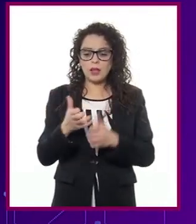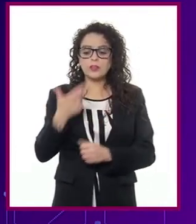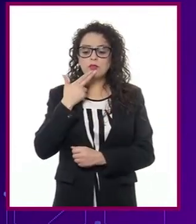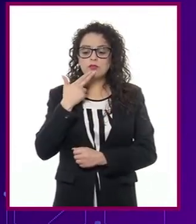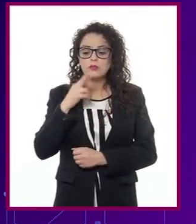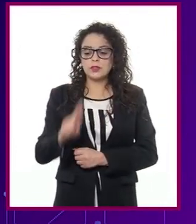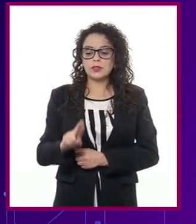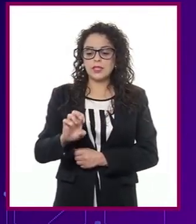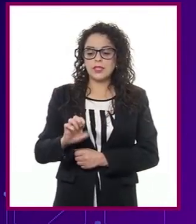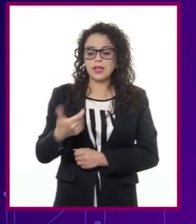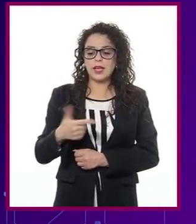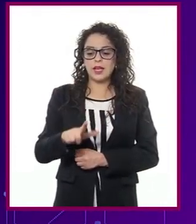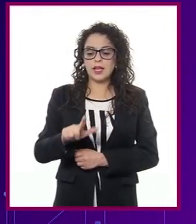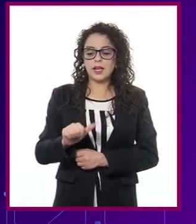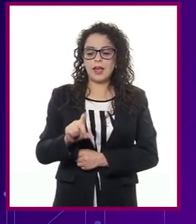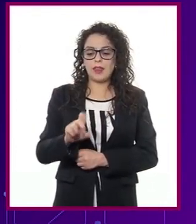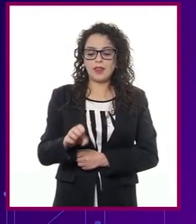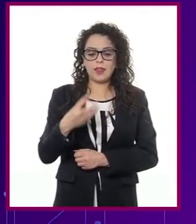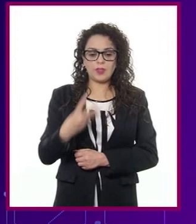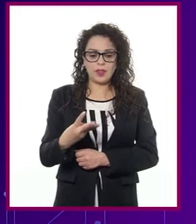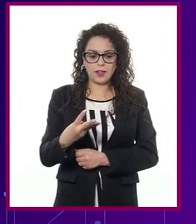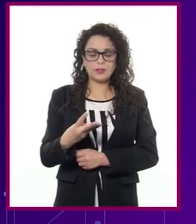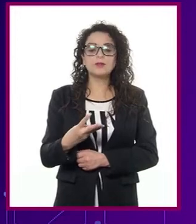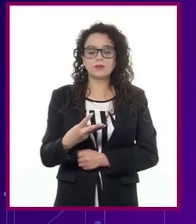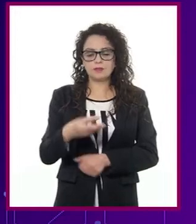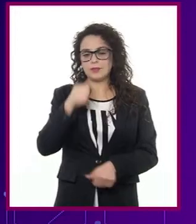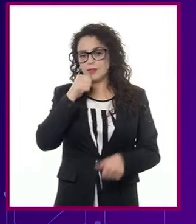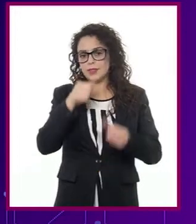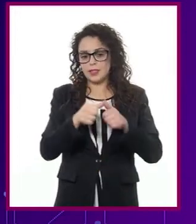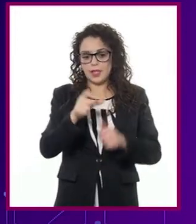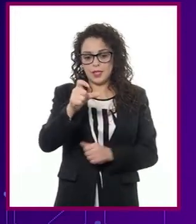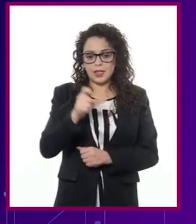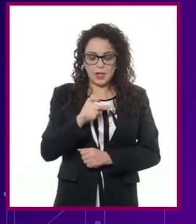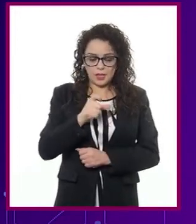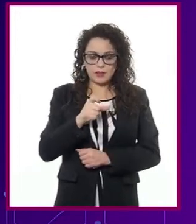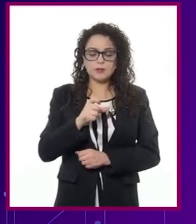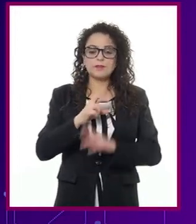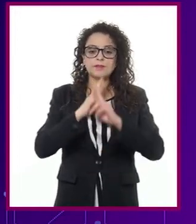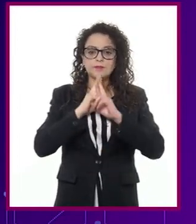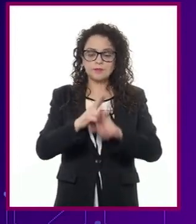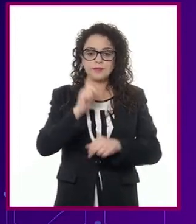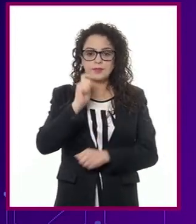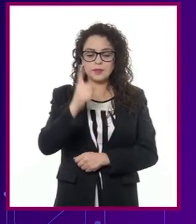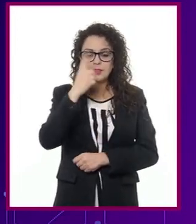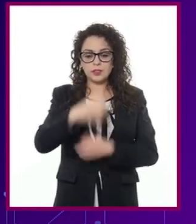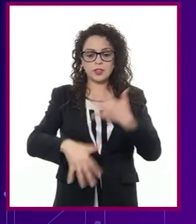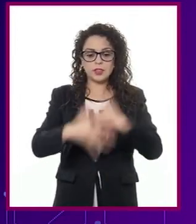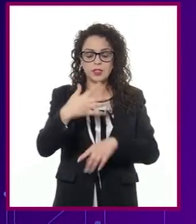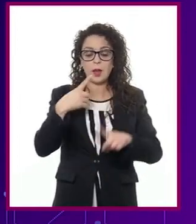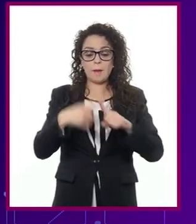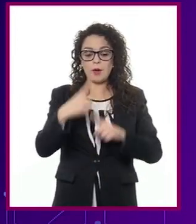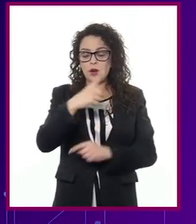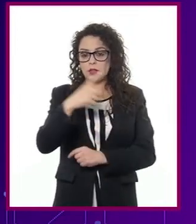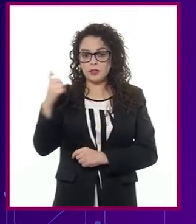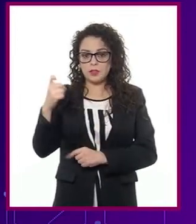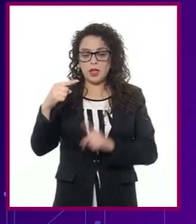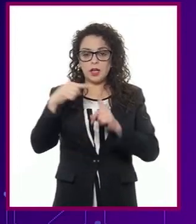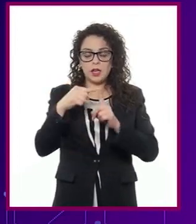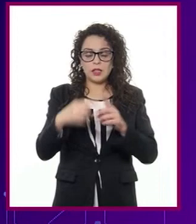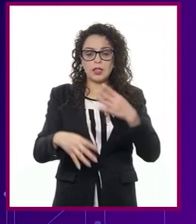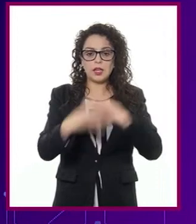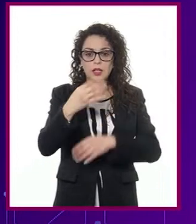3, X es igual al producto de 115 por 100 entre